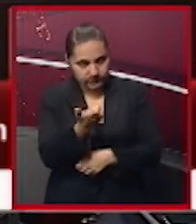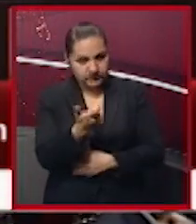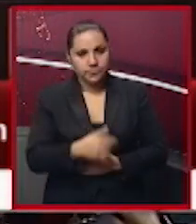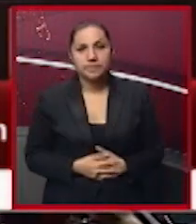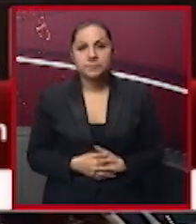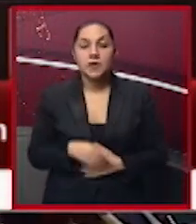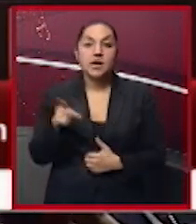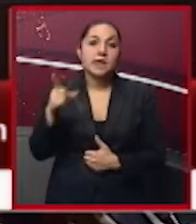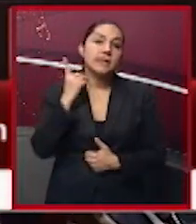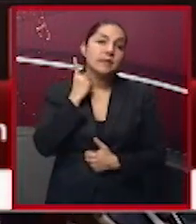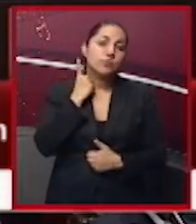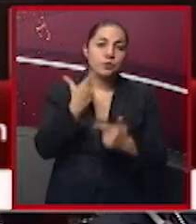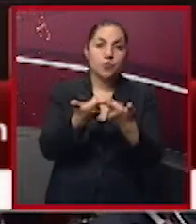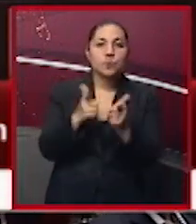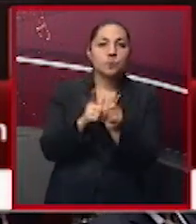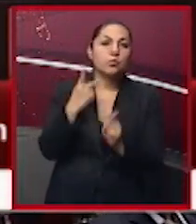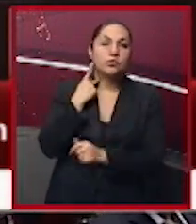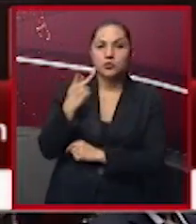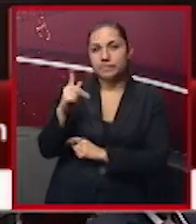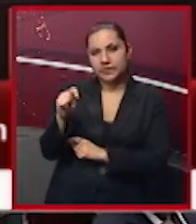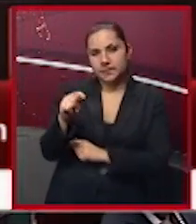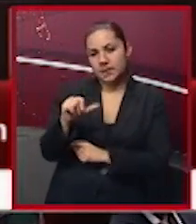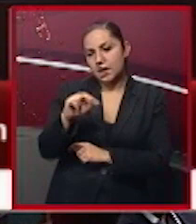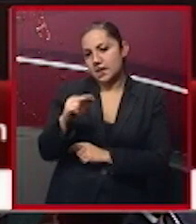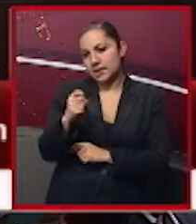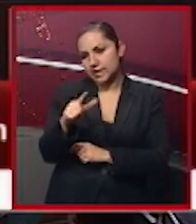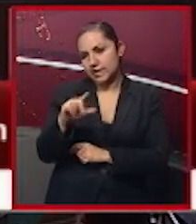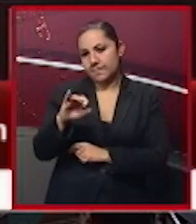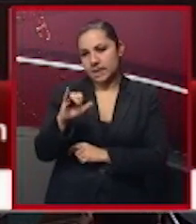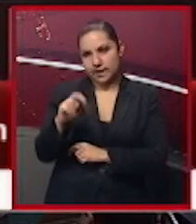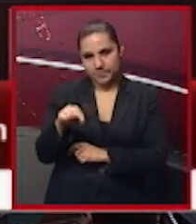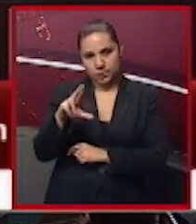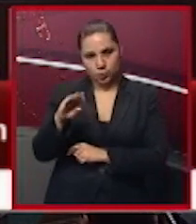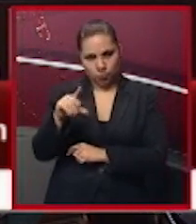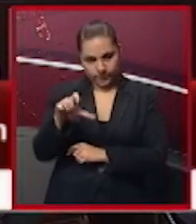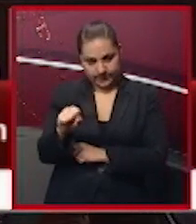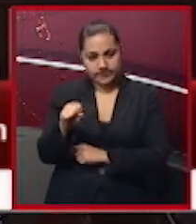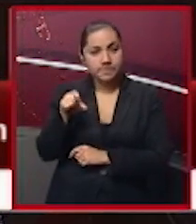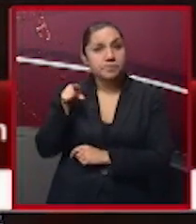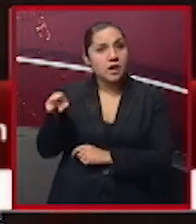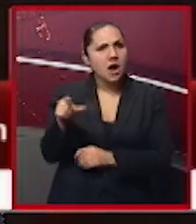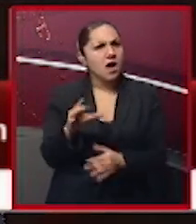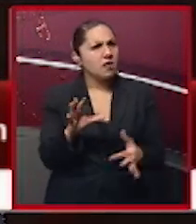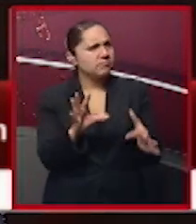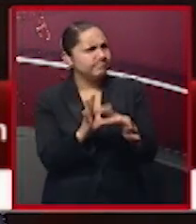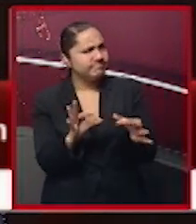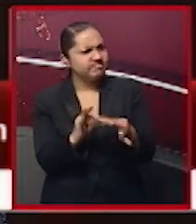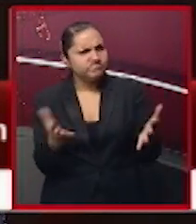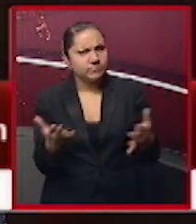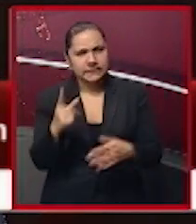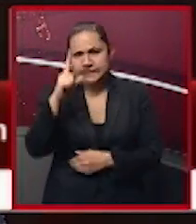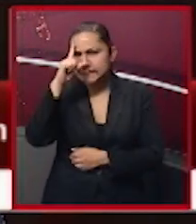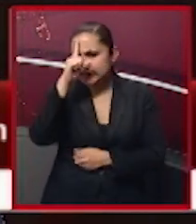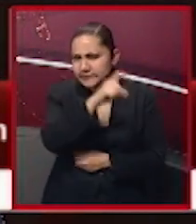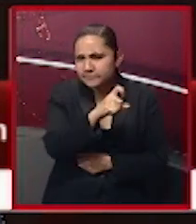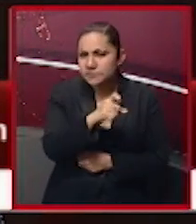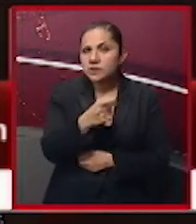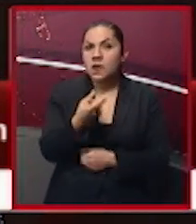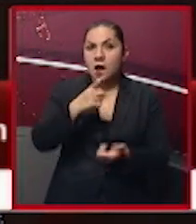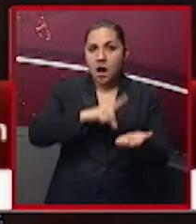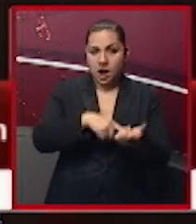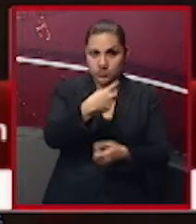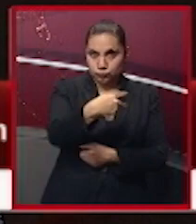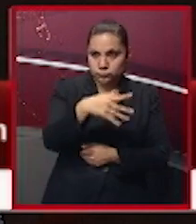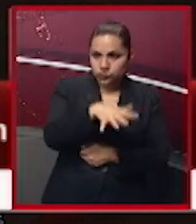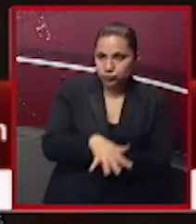El diputado del Partido del Trabajo, Ángel Benjamín Robles Montoya, afirmó que será complicado volver a encender el motor de la política